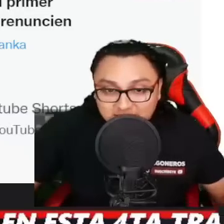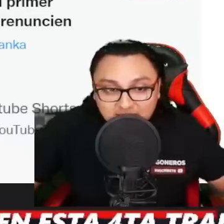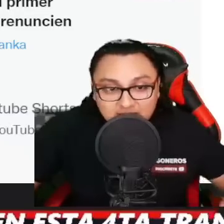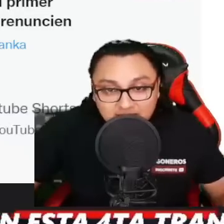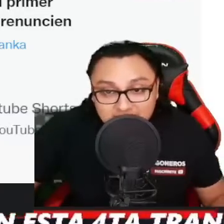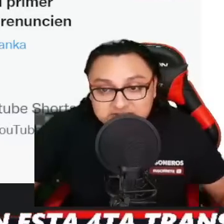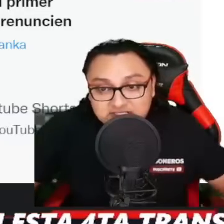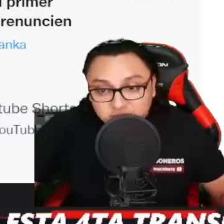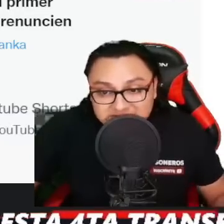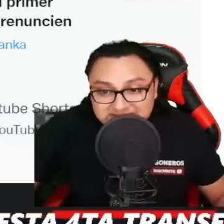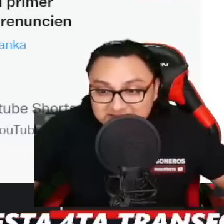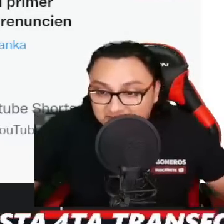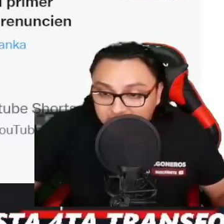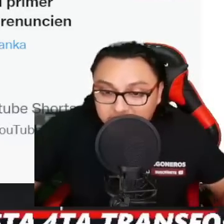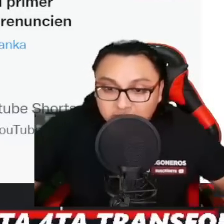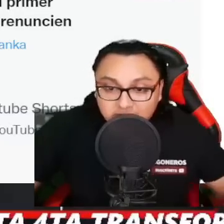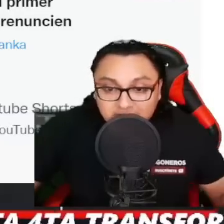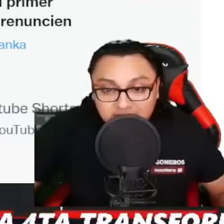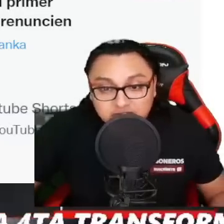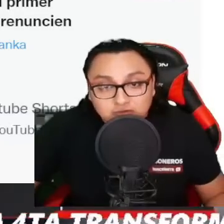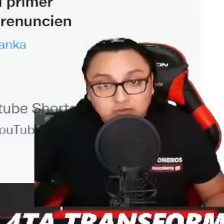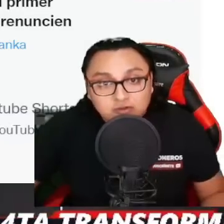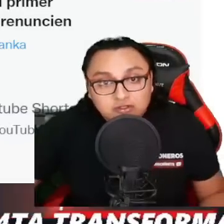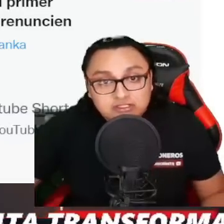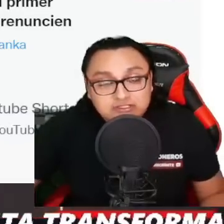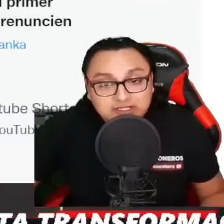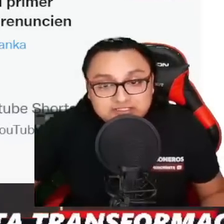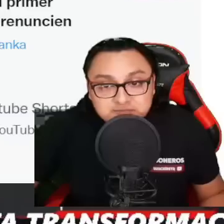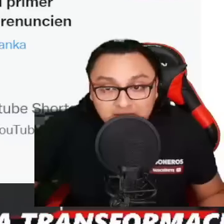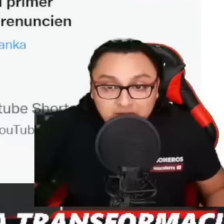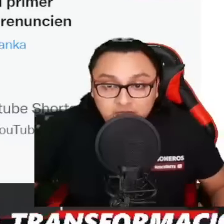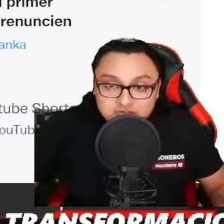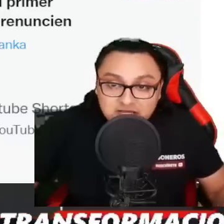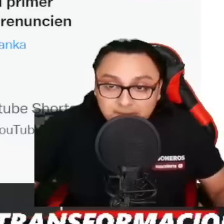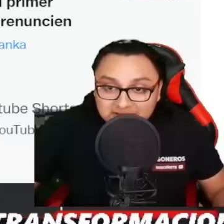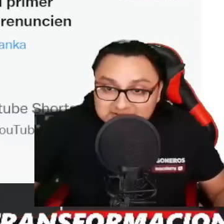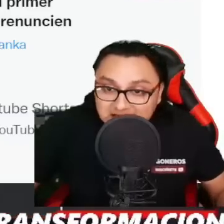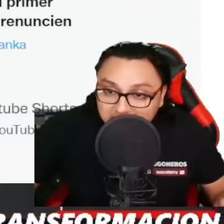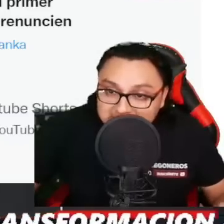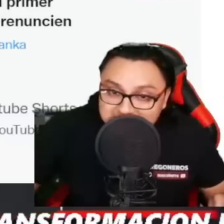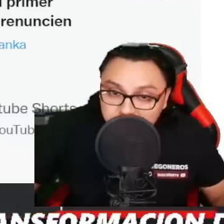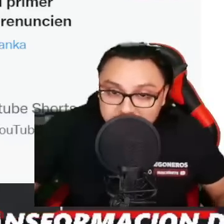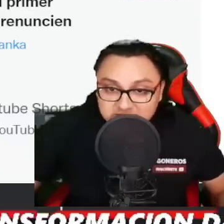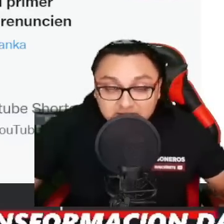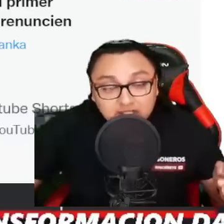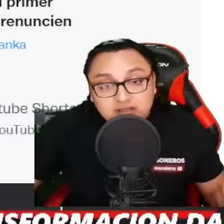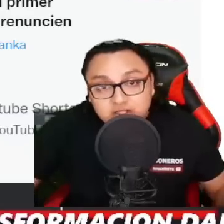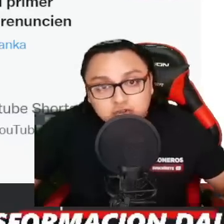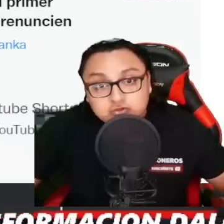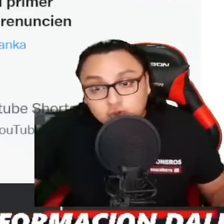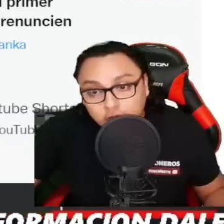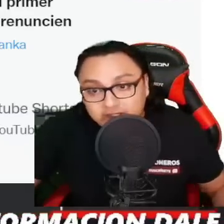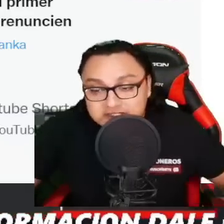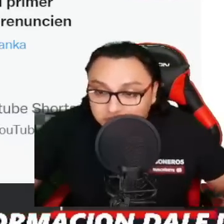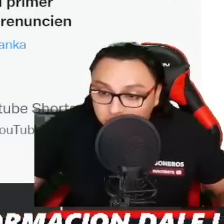recibe estas muestras de afecto, de cariño y de respaldo. Chiapas abraza a su presidente.